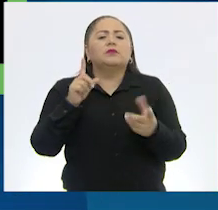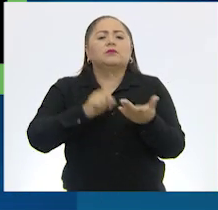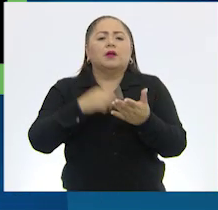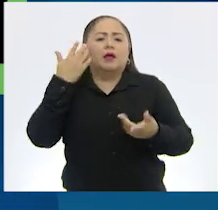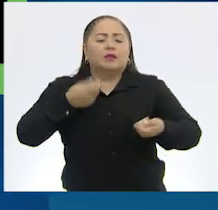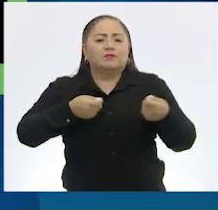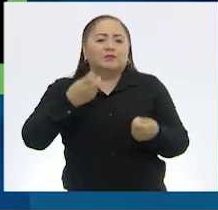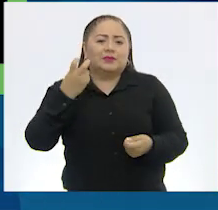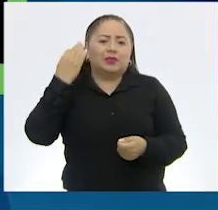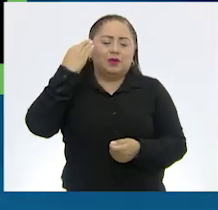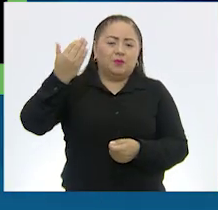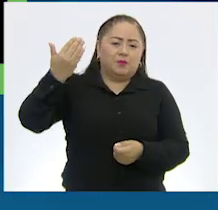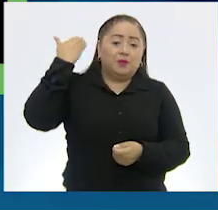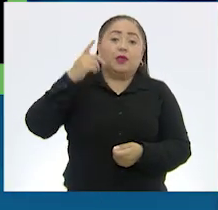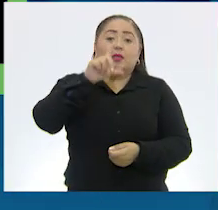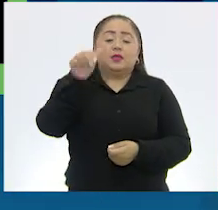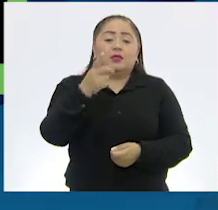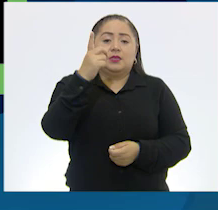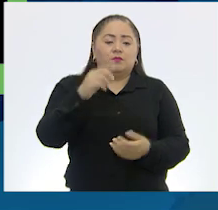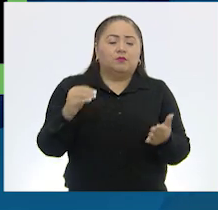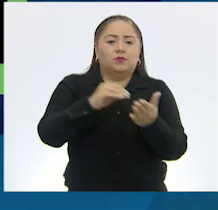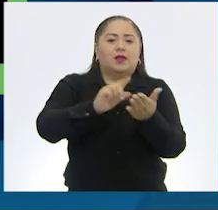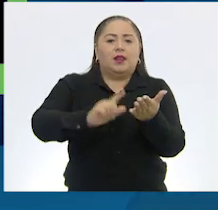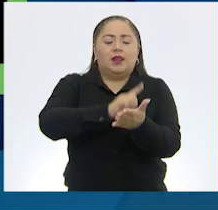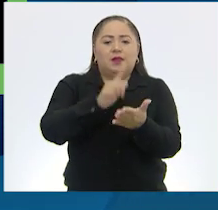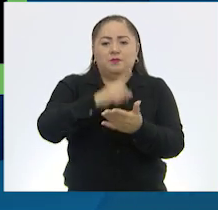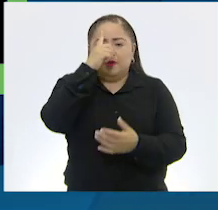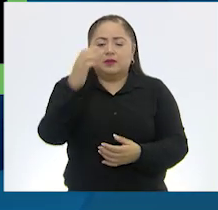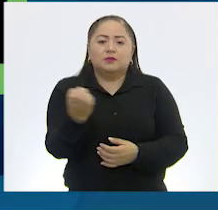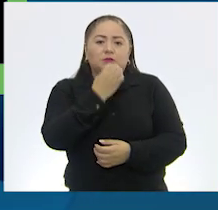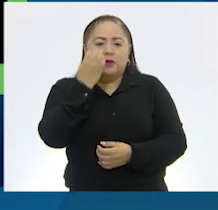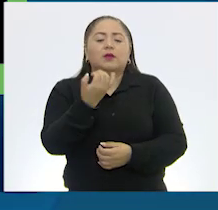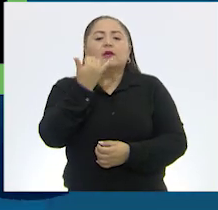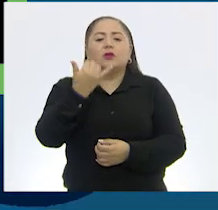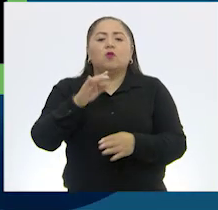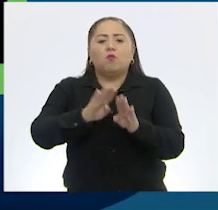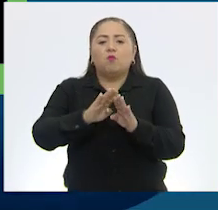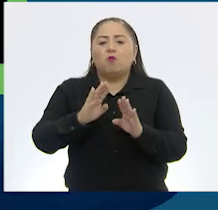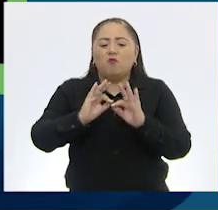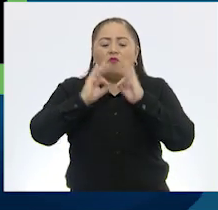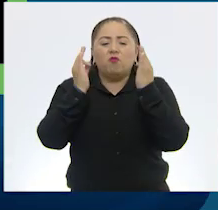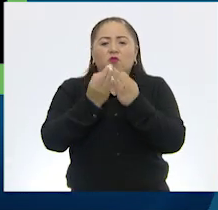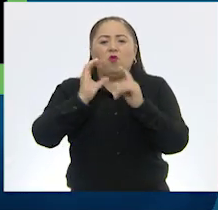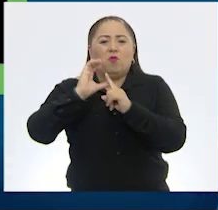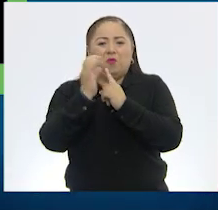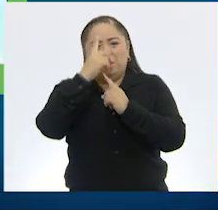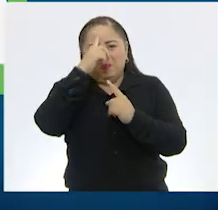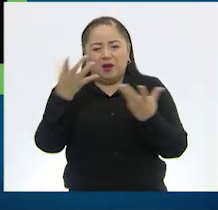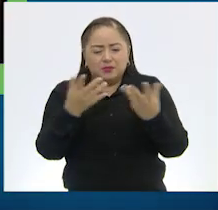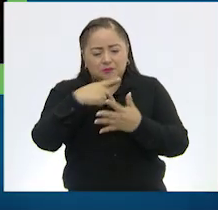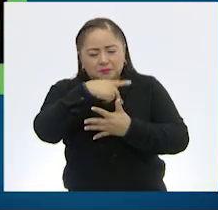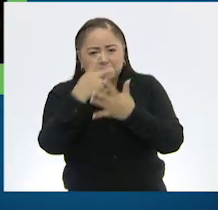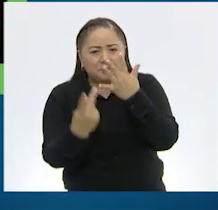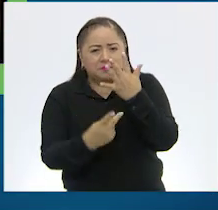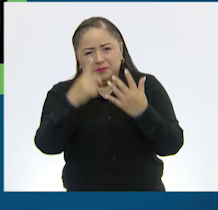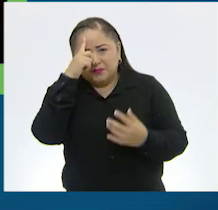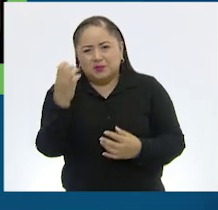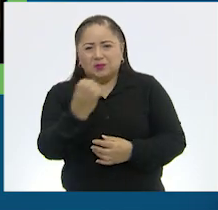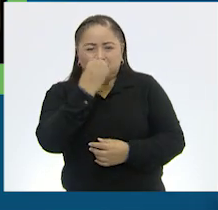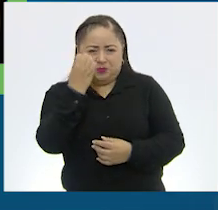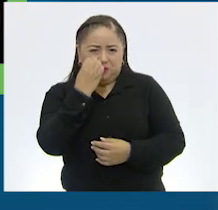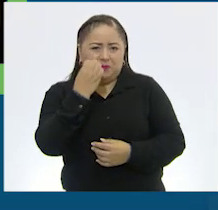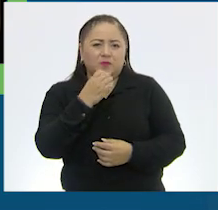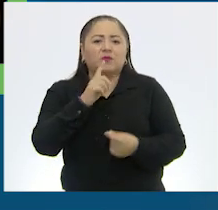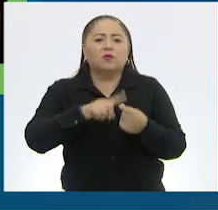predominaban en la época. En diciembre se expidió la Ley Orgánica de la Educación Pública y se formó una comisión para elaborar un plan de instrucción pública que